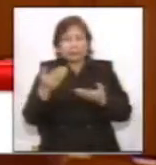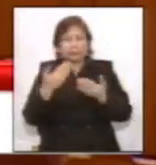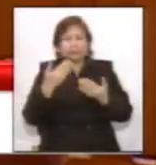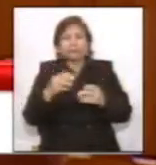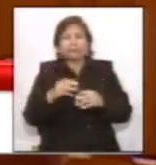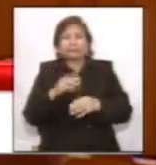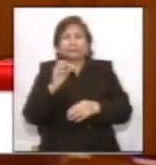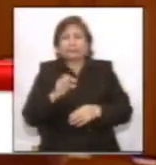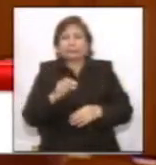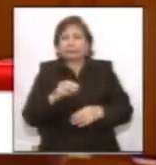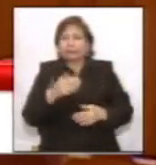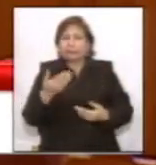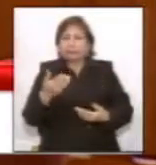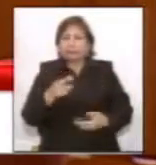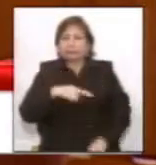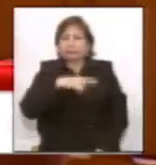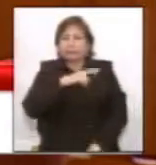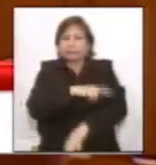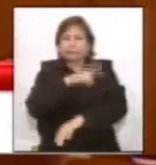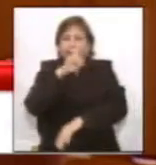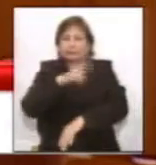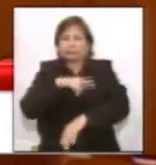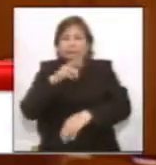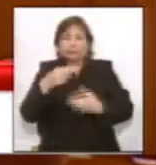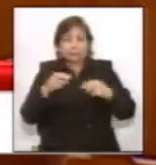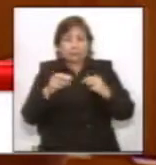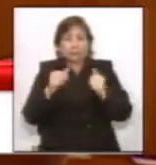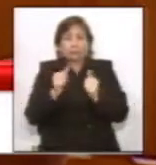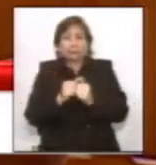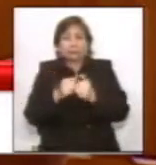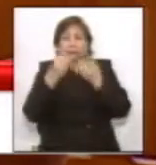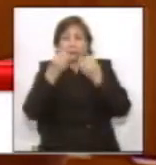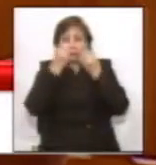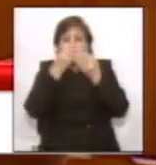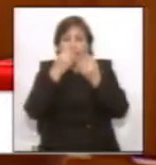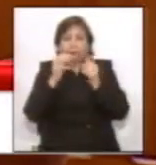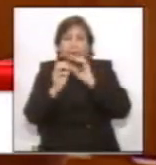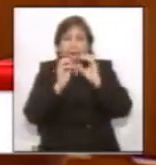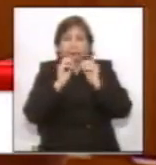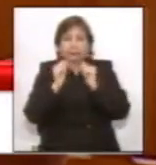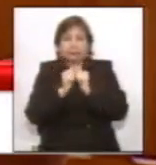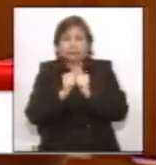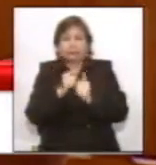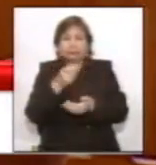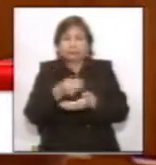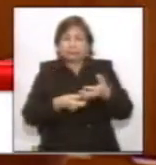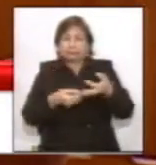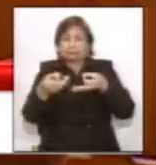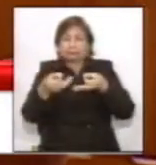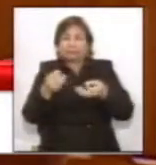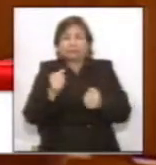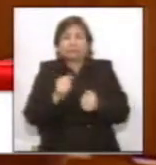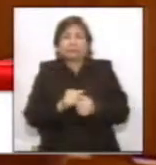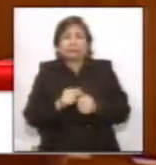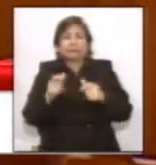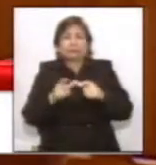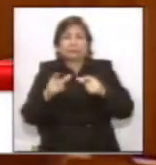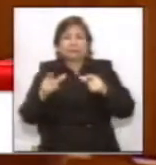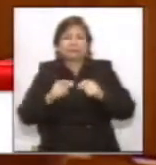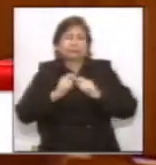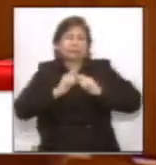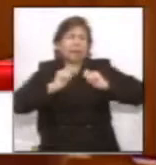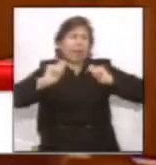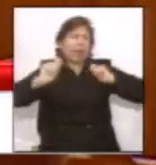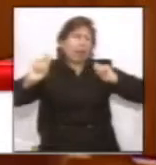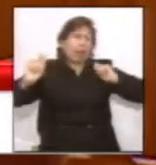los proyectos de banda ancha regional, los cuales permiten brindar el servicio de telecomunicaciones a precios sociales en las localidades más alejadas del